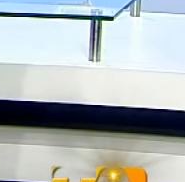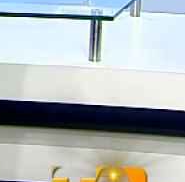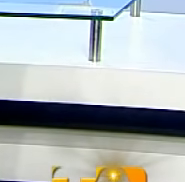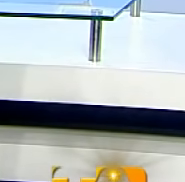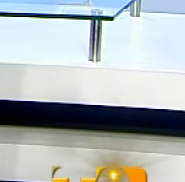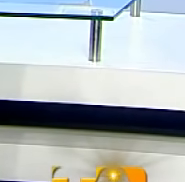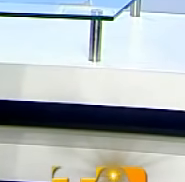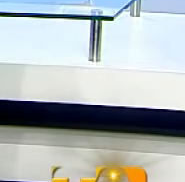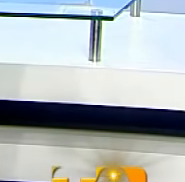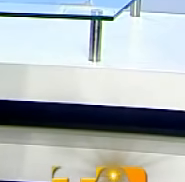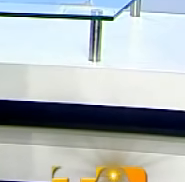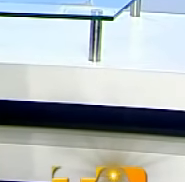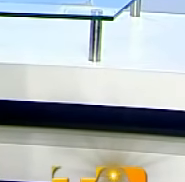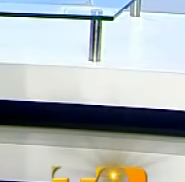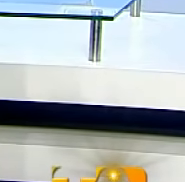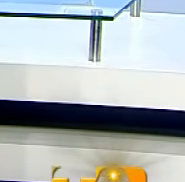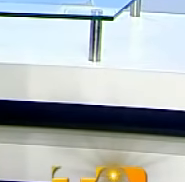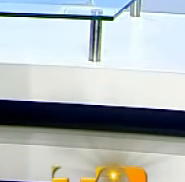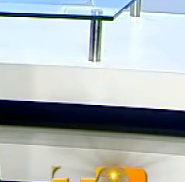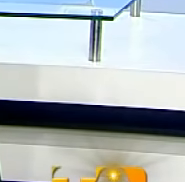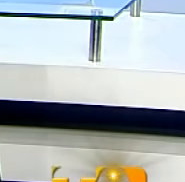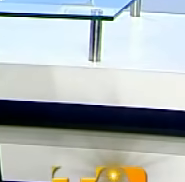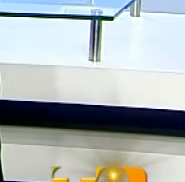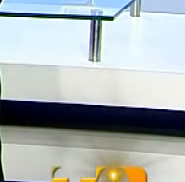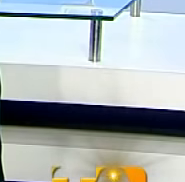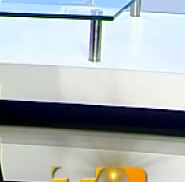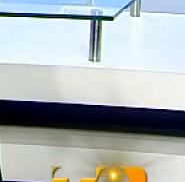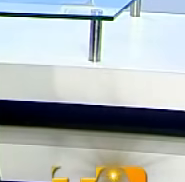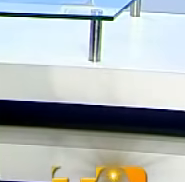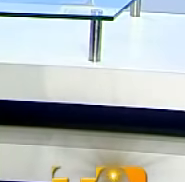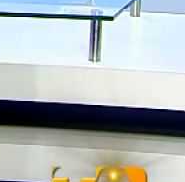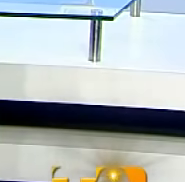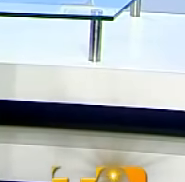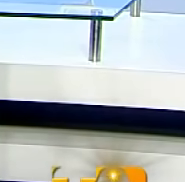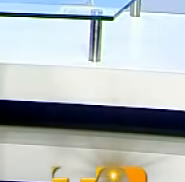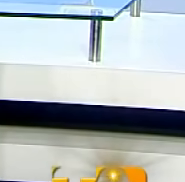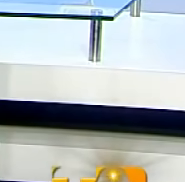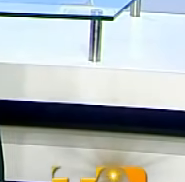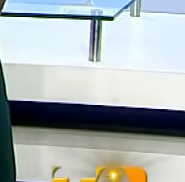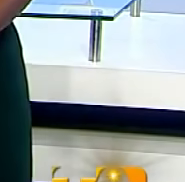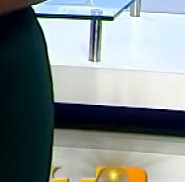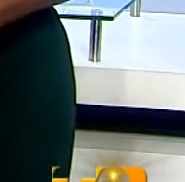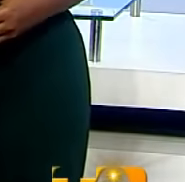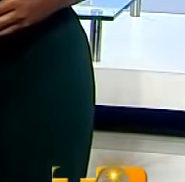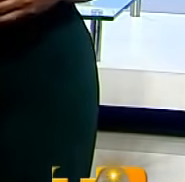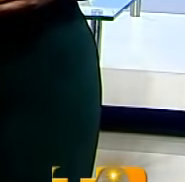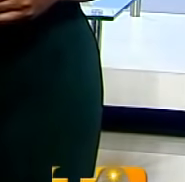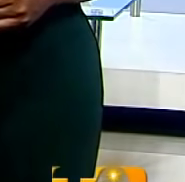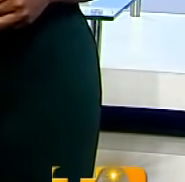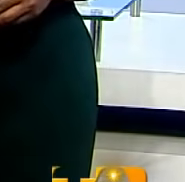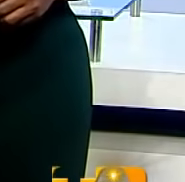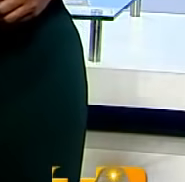el compromiso de hacer un buen periodismo sigue vigente y con más fuerza. ¿Qué tal, André? ¿Qué tal, Helen? Amigos, muy buenos días, claro que sí, gracias a